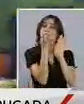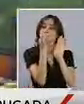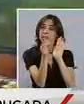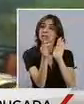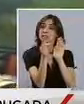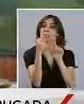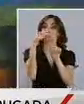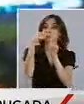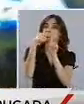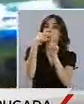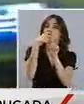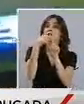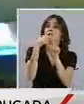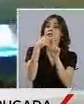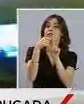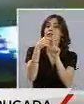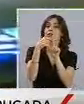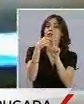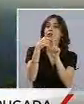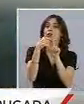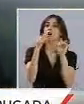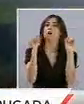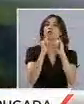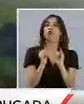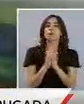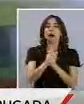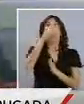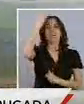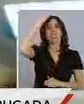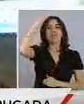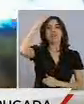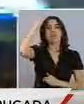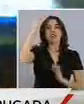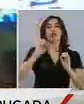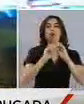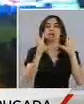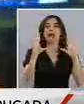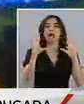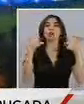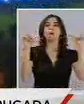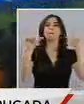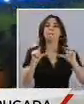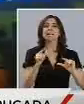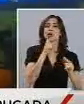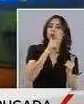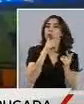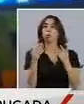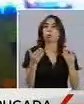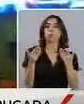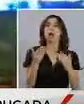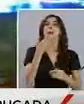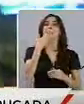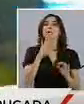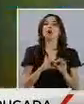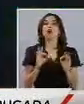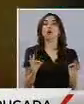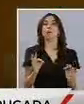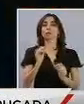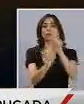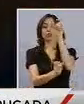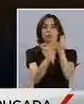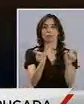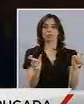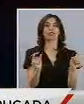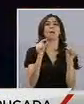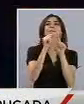relacionan positivamente un estilo de liderazgo claro con una disminución de la incertidumbre y por eso con un mejor comportamiento de la población.